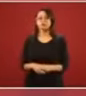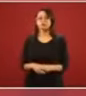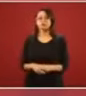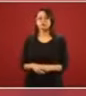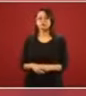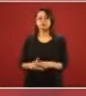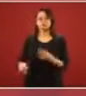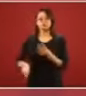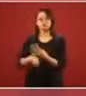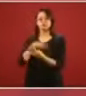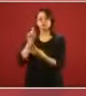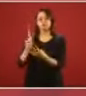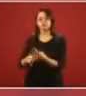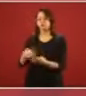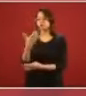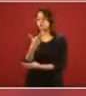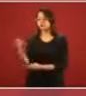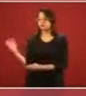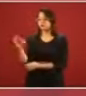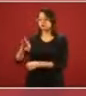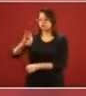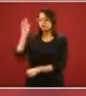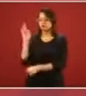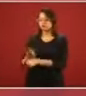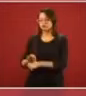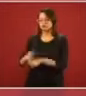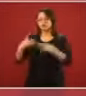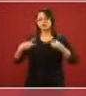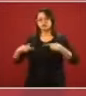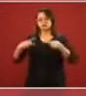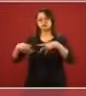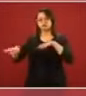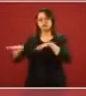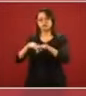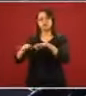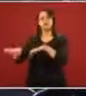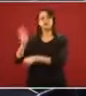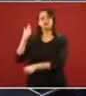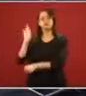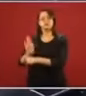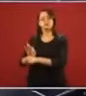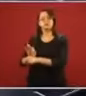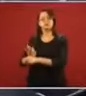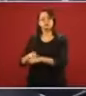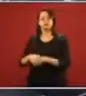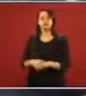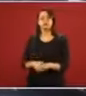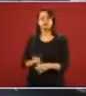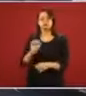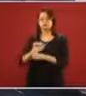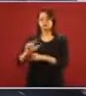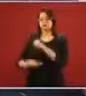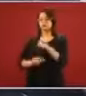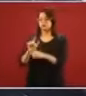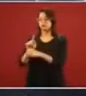por la defensa de campesinos, de obreros, por la defensa de los animales,